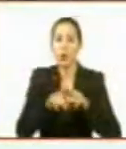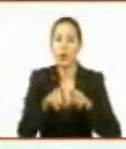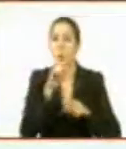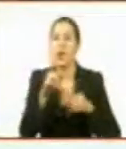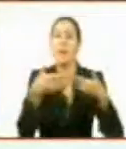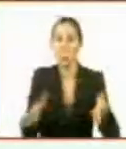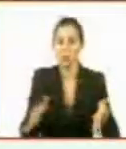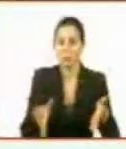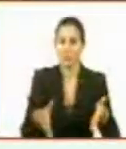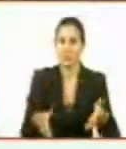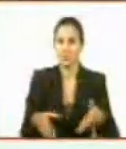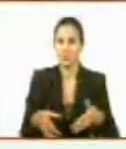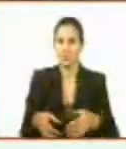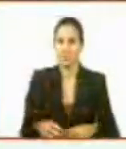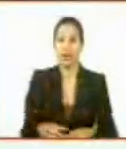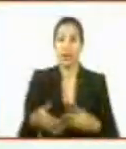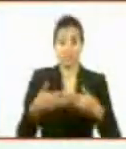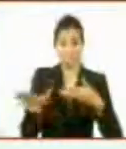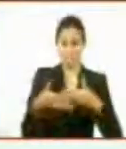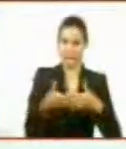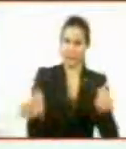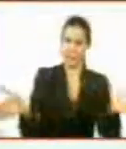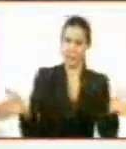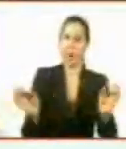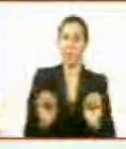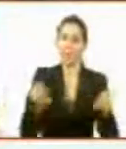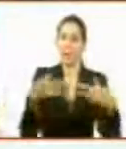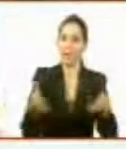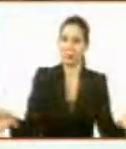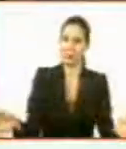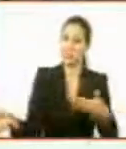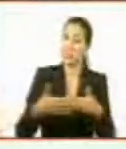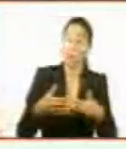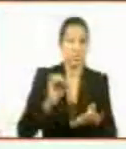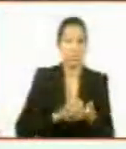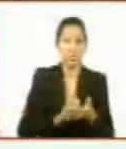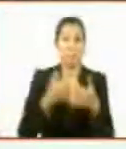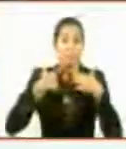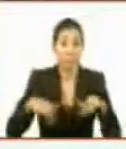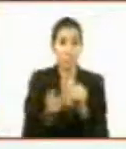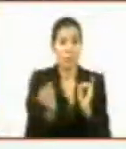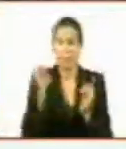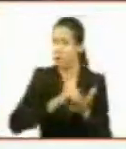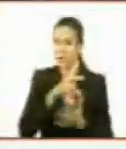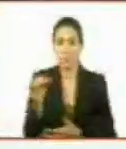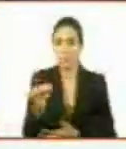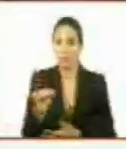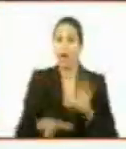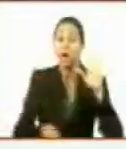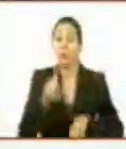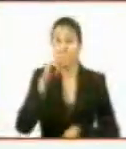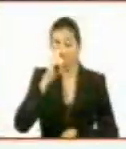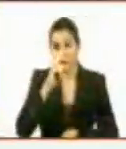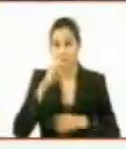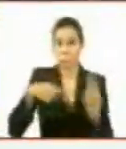puerta atrás. Ahí está abierta y hay que cuidarla, que no la cierren de nuevo. Y este camino lo vamos haciendo. En estos 11 años de